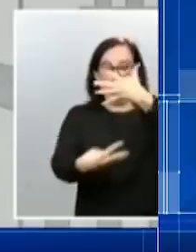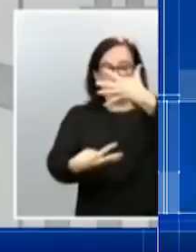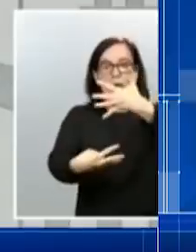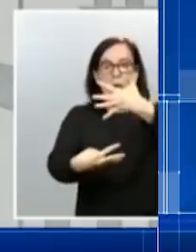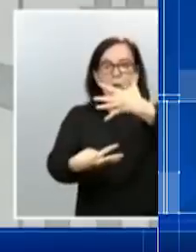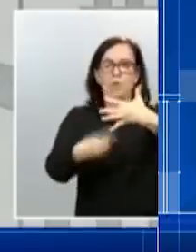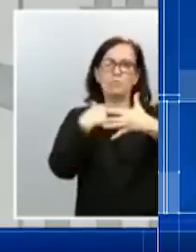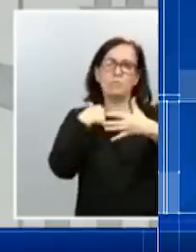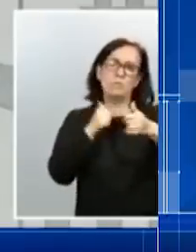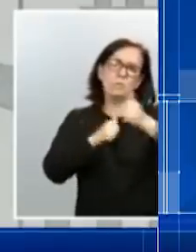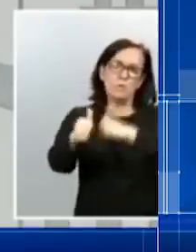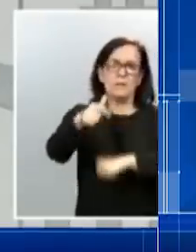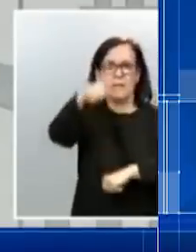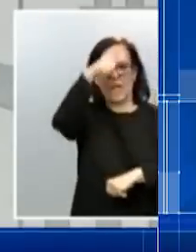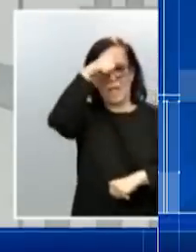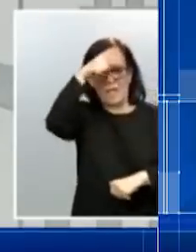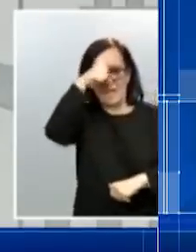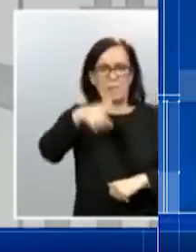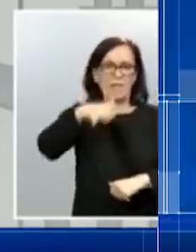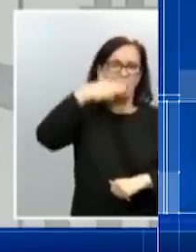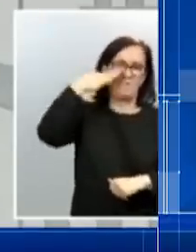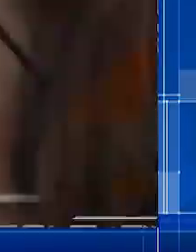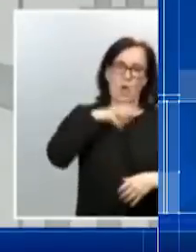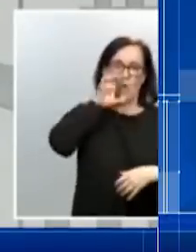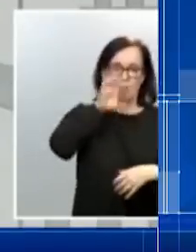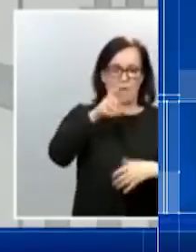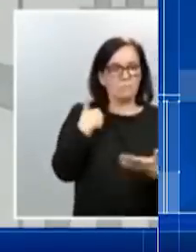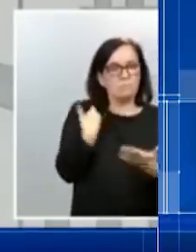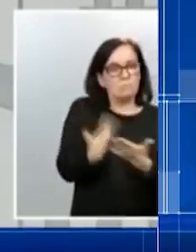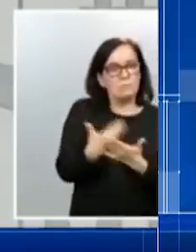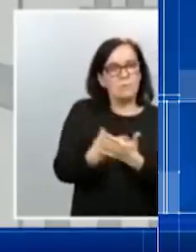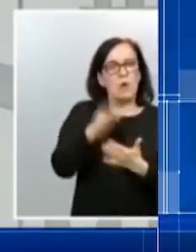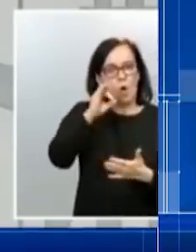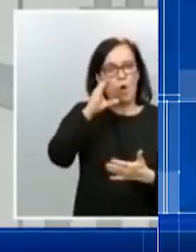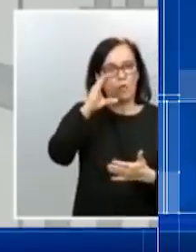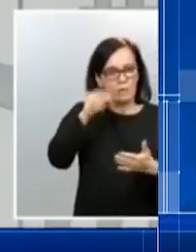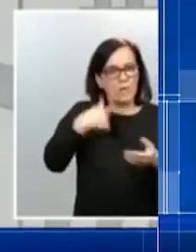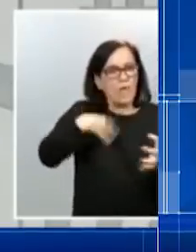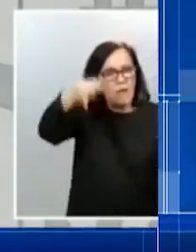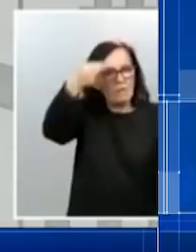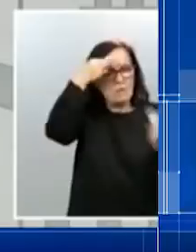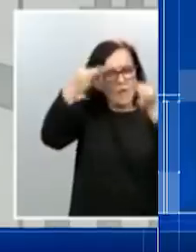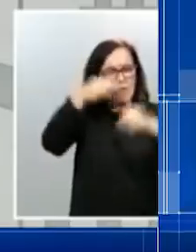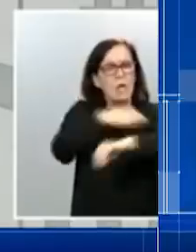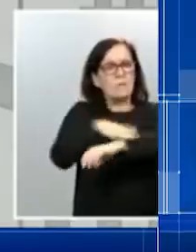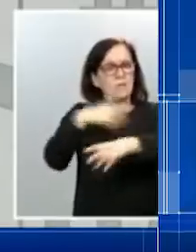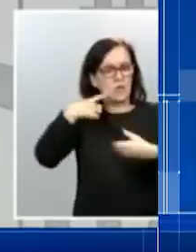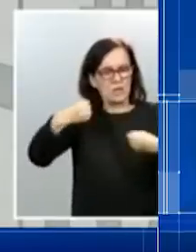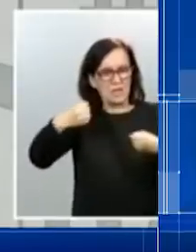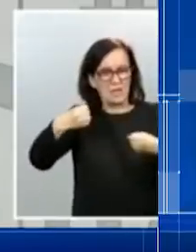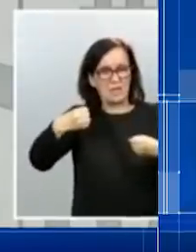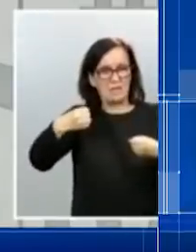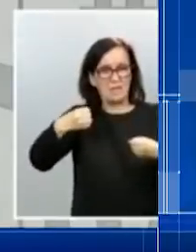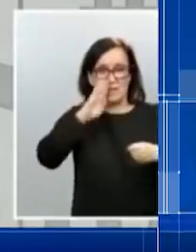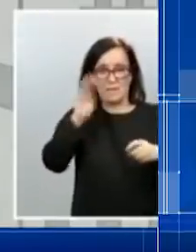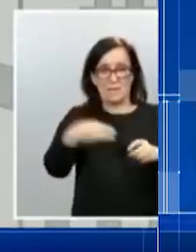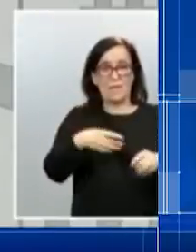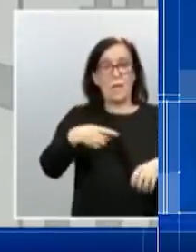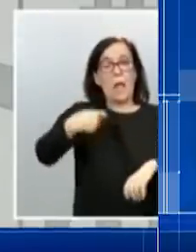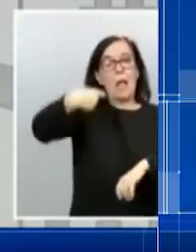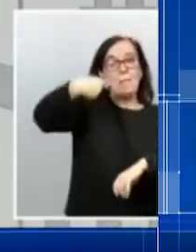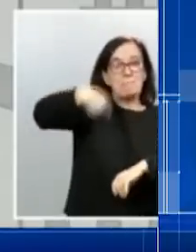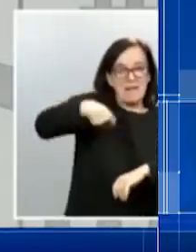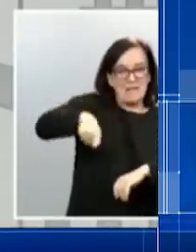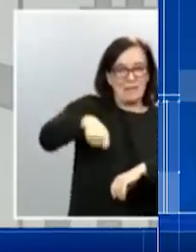delante de Alemania, de Francia, del Reino Unido y de Estados Unidos. Con datos que el Ministerio de Sanidad, a través de Presidencia del Gobierno,